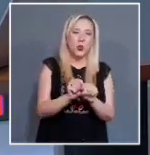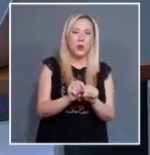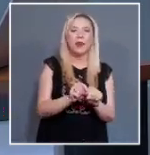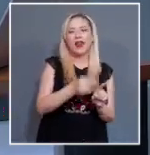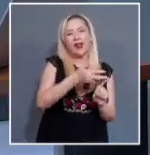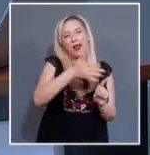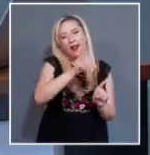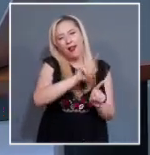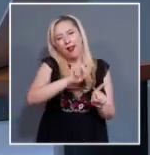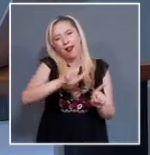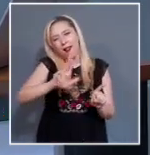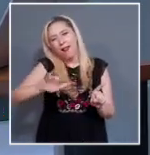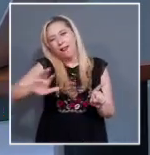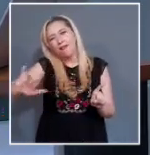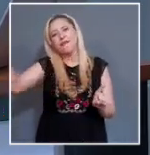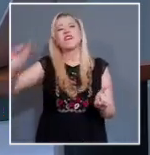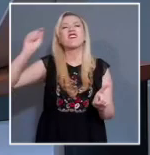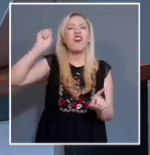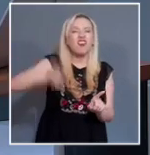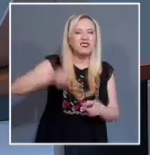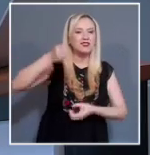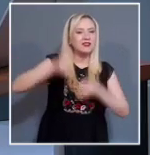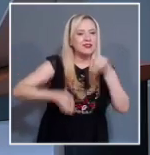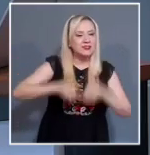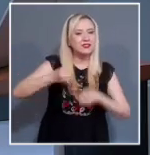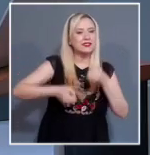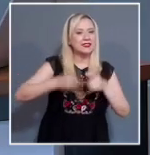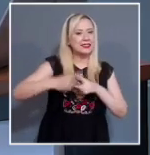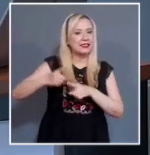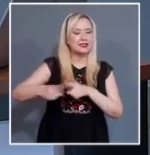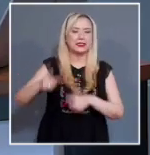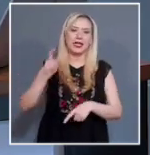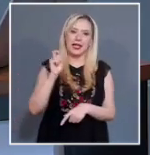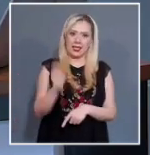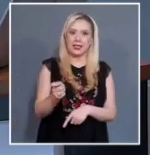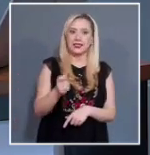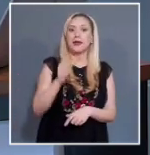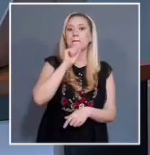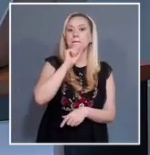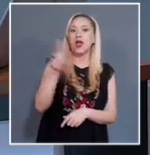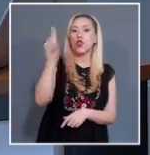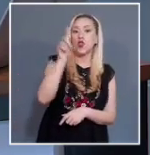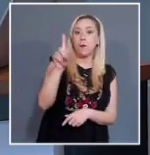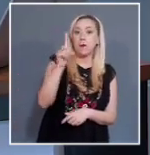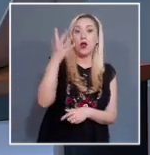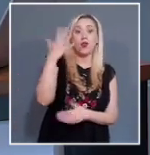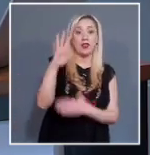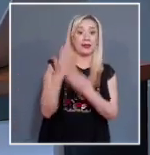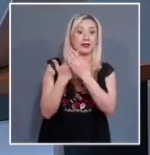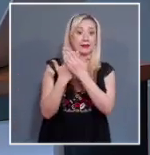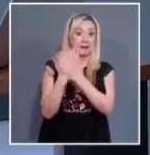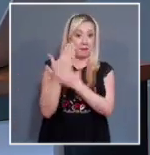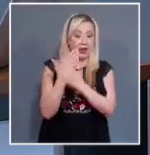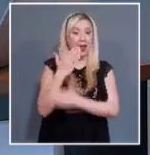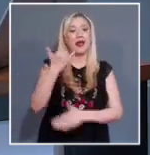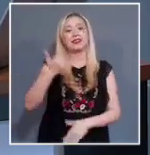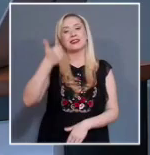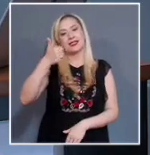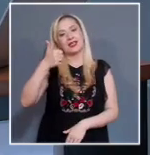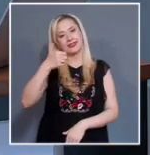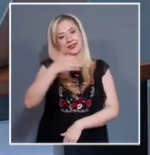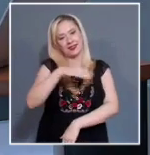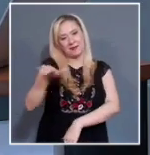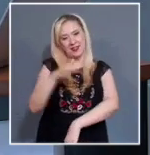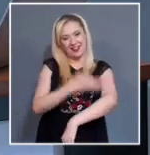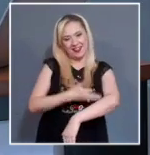con repeticiones a las 10:30 y 18:30 horas del domingo. Como siempre, muchas gracias por haber estado con nosotros. Soy